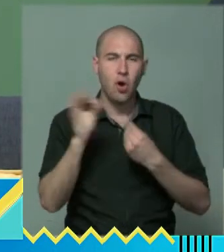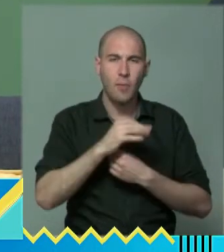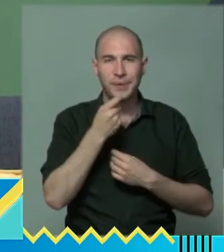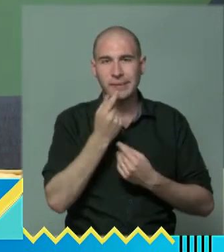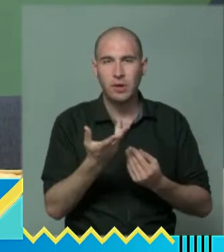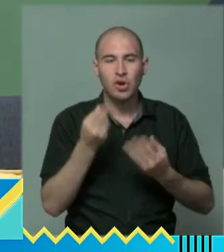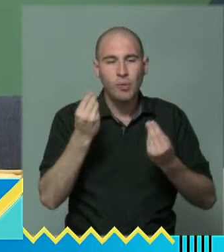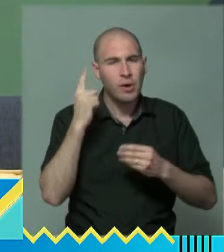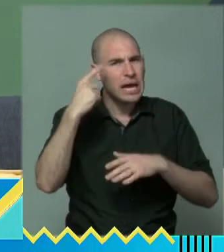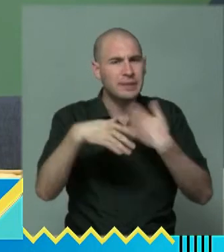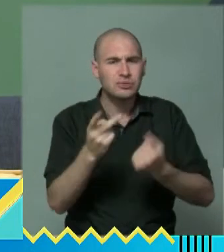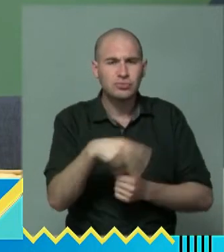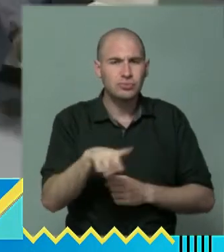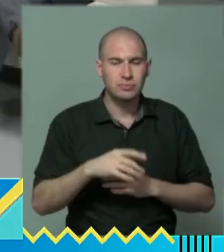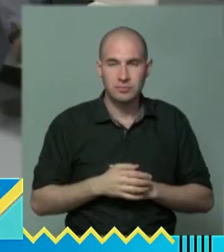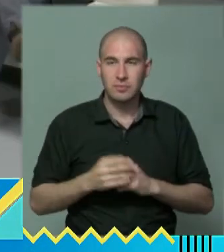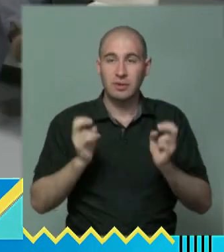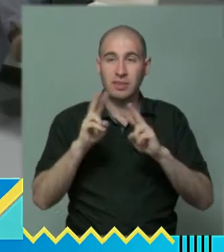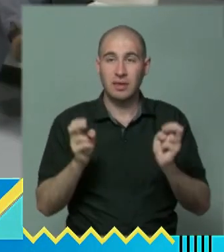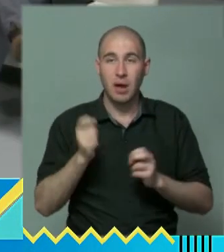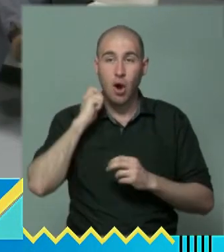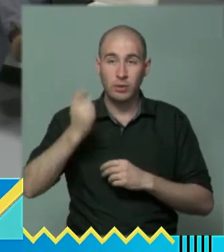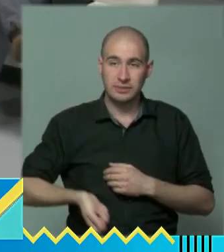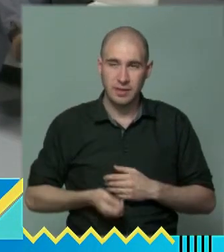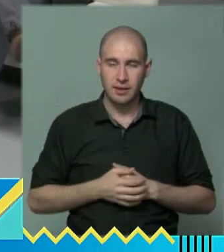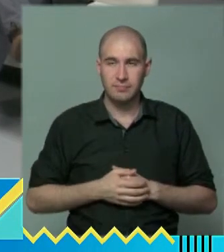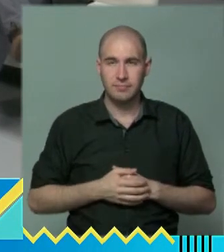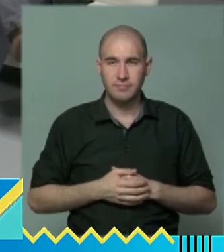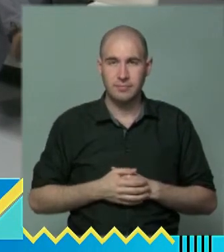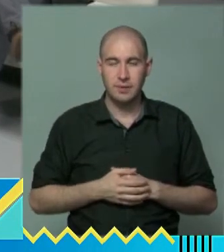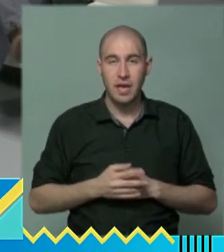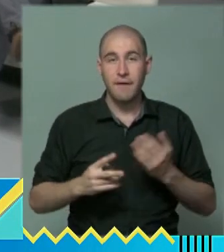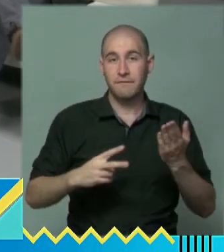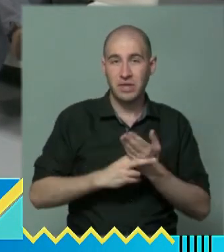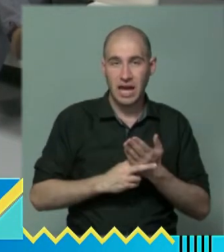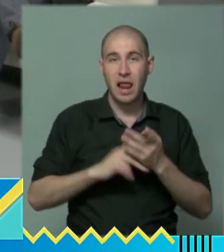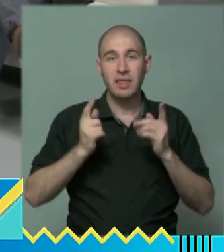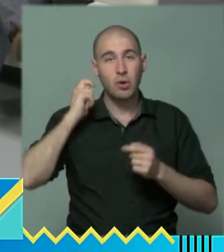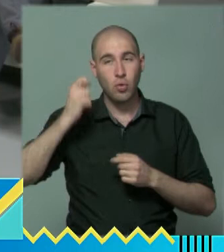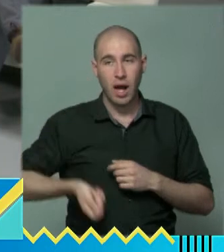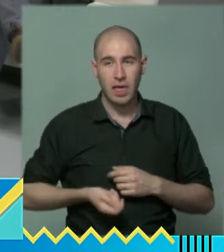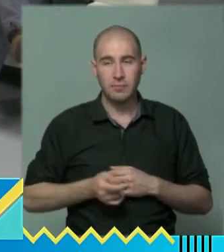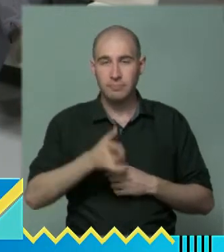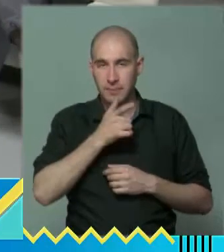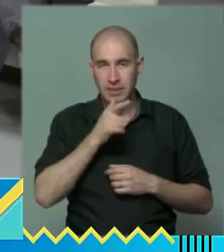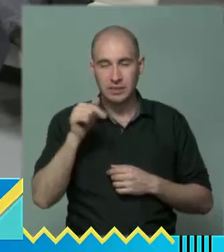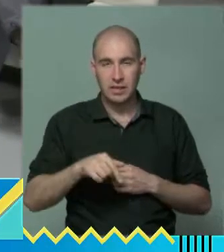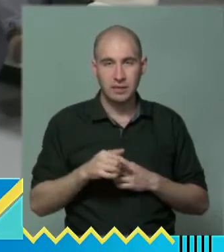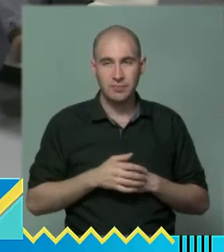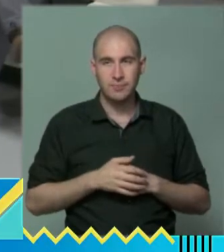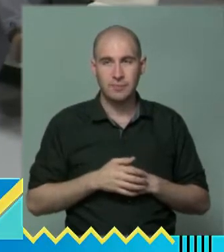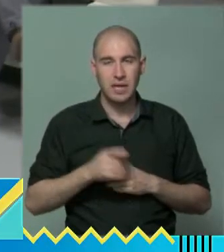a prepararse para llevar A cabo nivel esto? de judicial, tanto de fiscalías como de juzgados, yo creo que tiene que haber